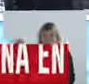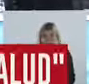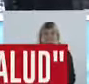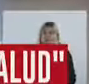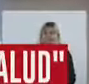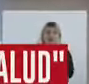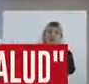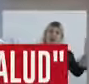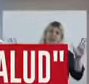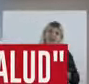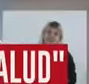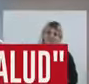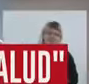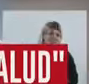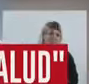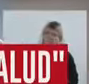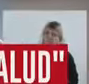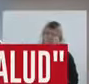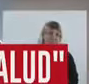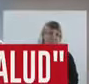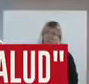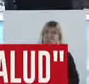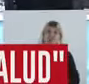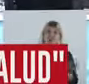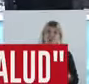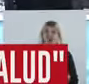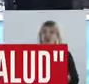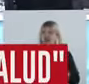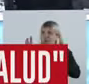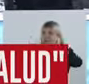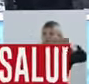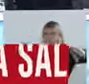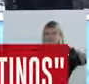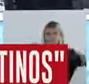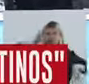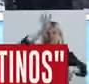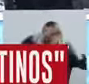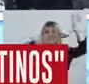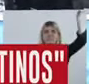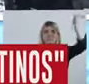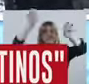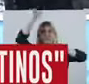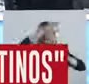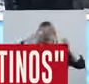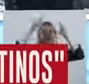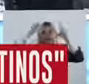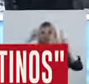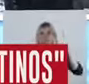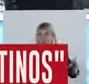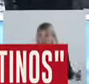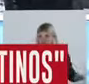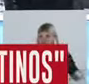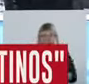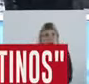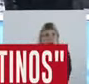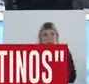más. Yo quiero una Argentina que se desconcentre. Una Argentina donde todos